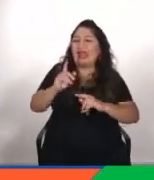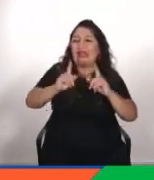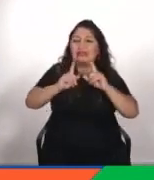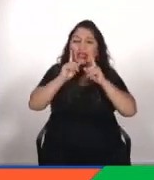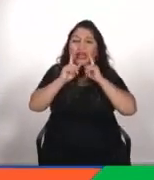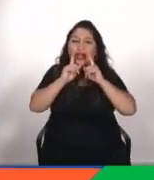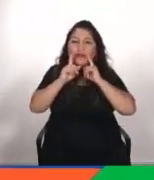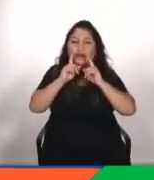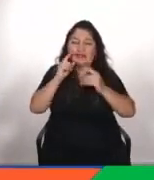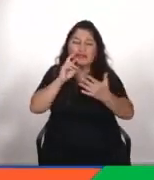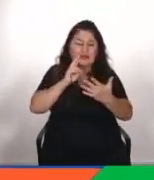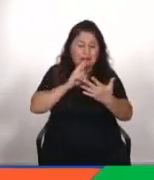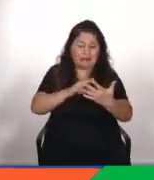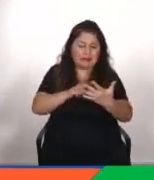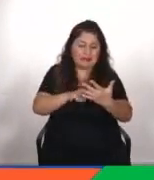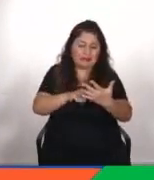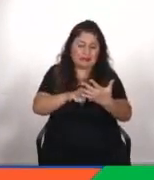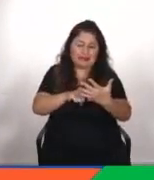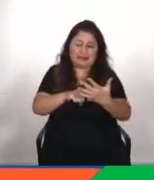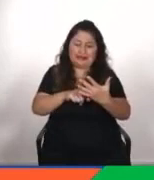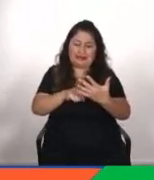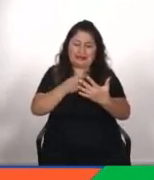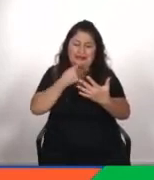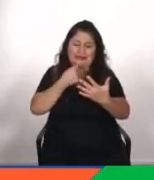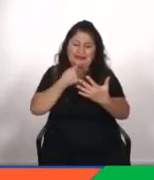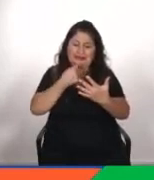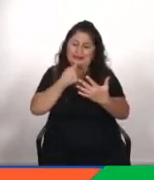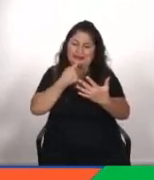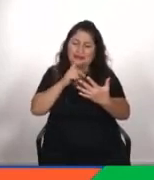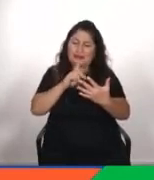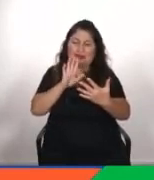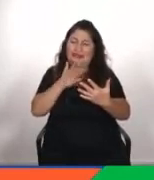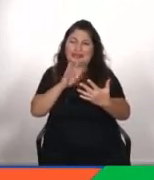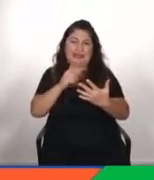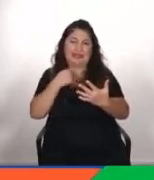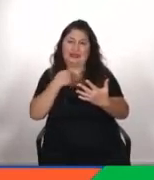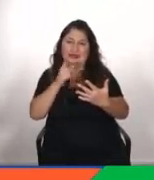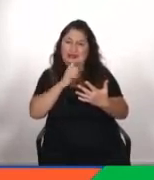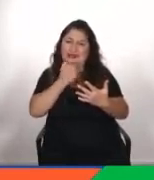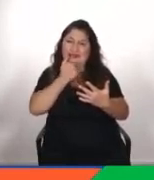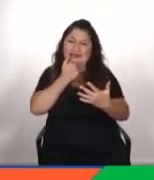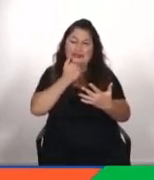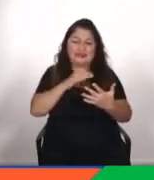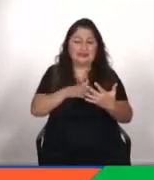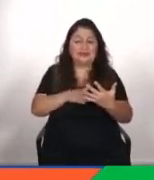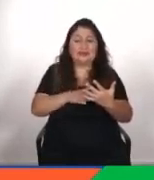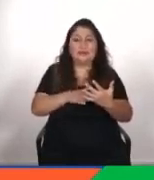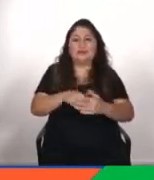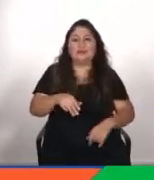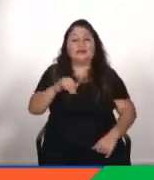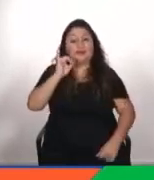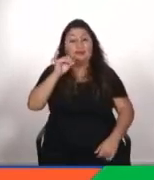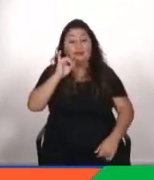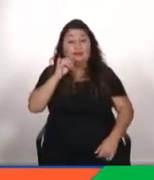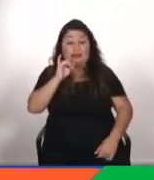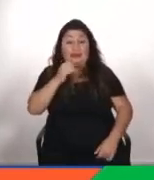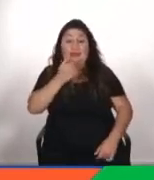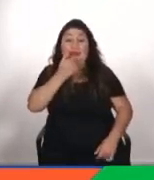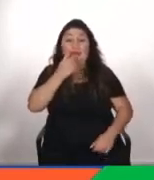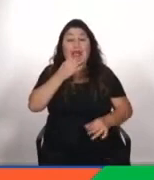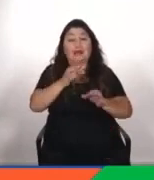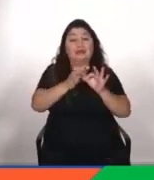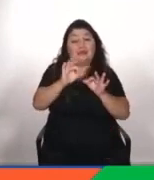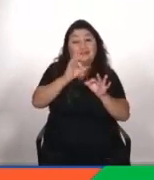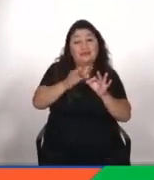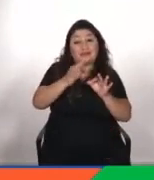dice, no, parece que esto no va por acá la cosa. Es cierto, por ejemplo, os recomiendo también otro libro que se